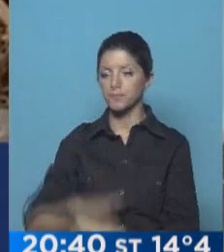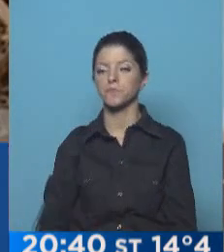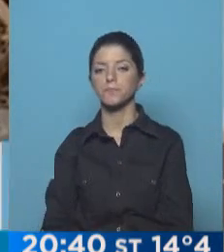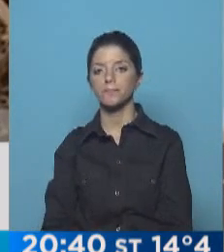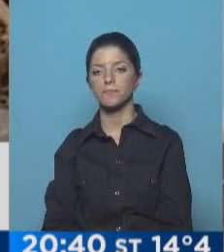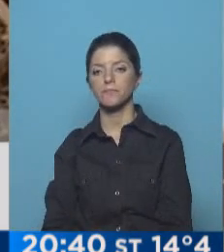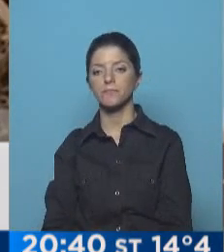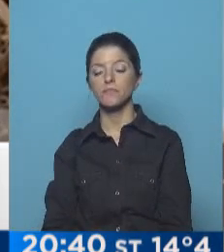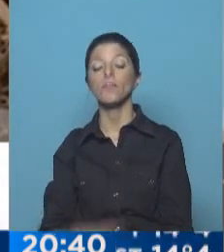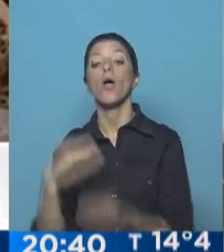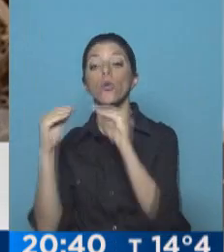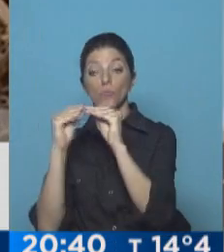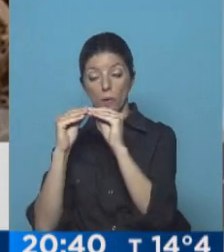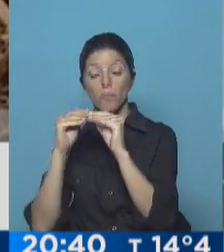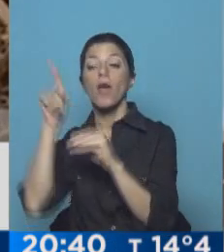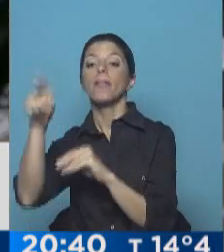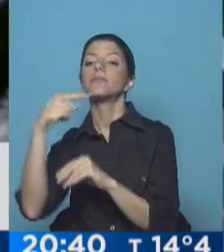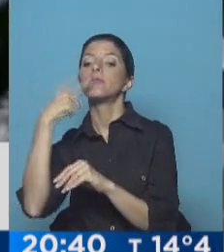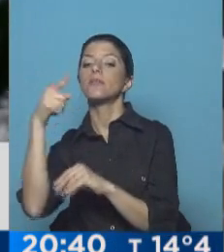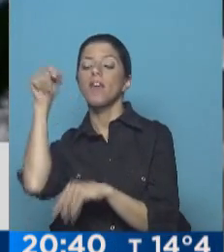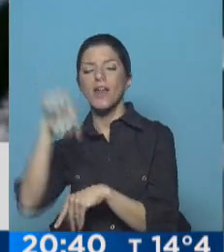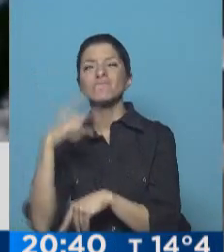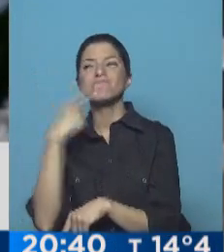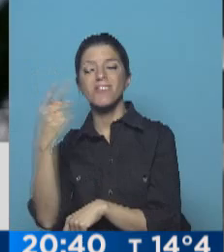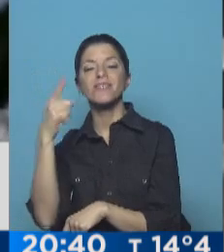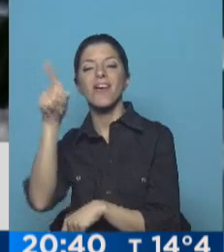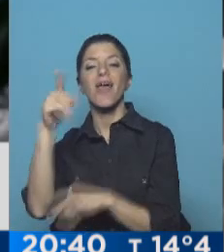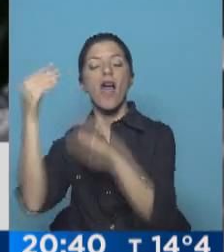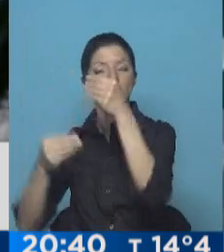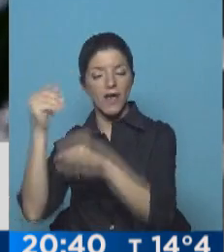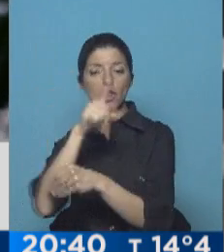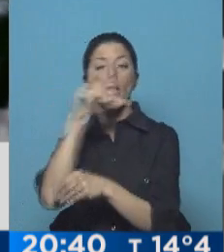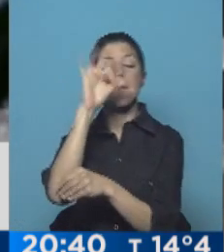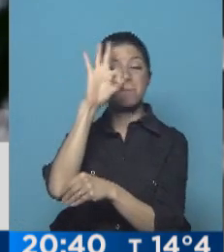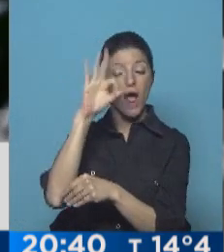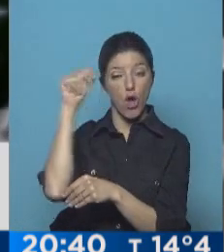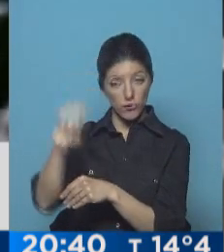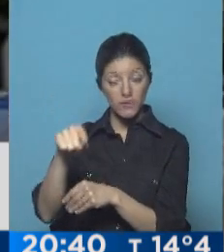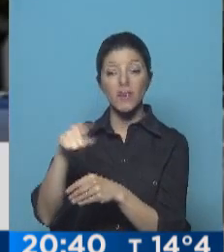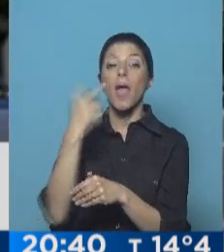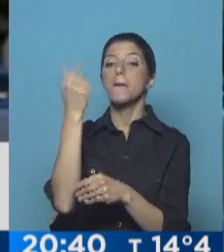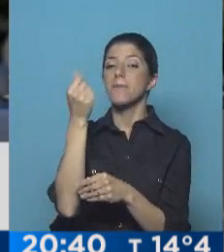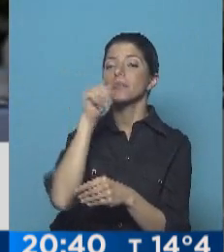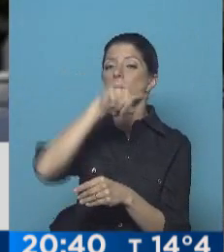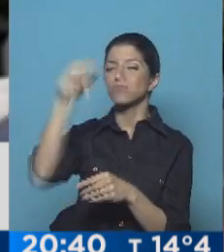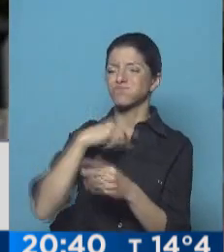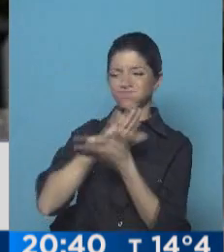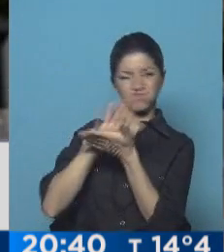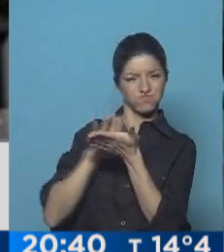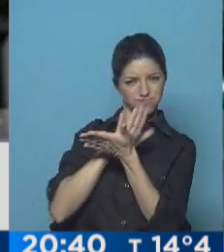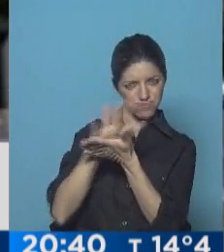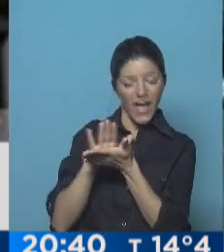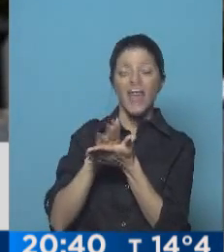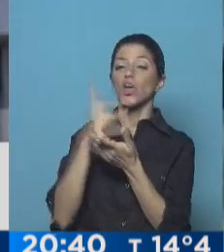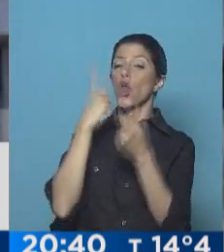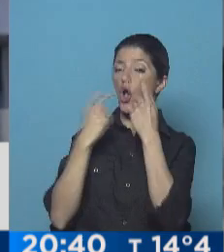La hipótesis de la Fiscalía es que el banco administró en el mercado financiero mundial capitales de procedencia delictiva, eludiendo los